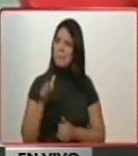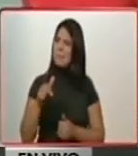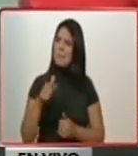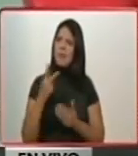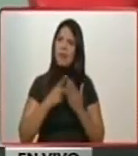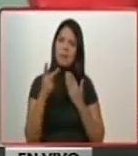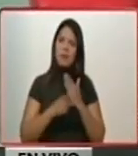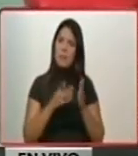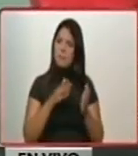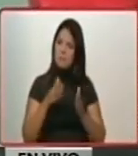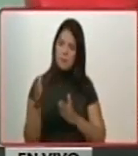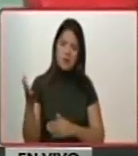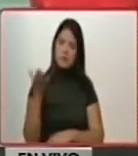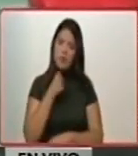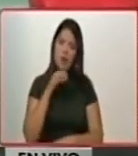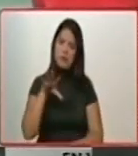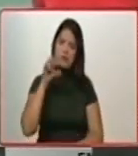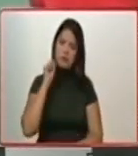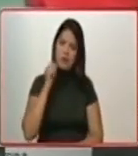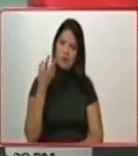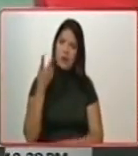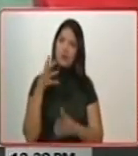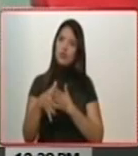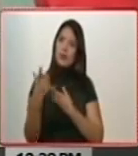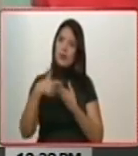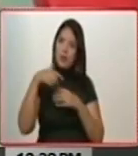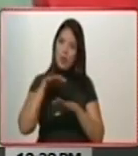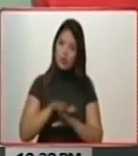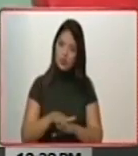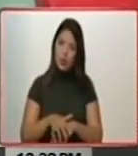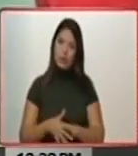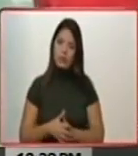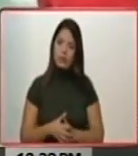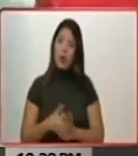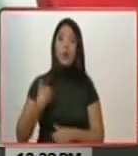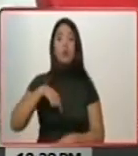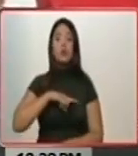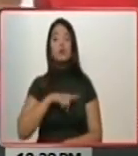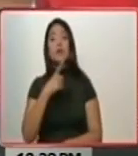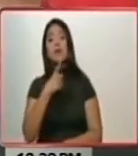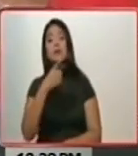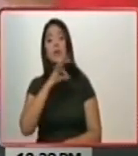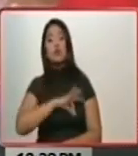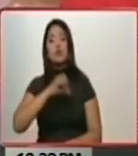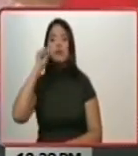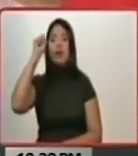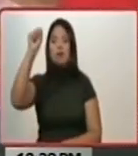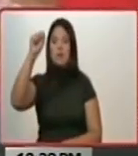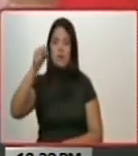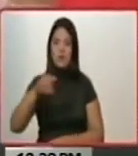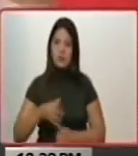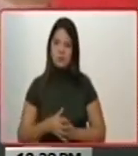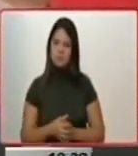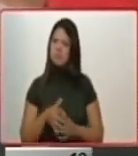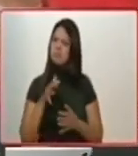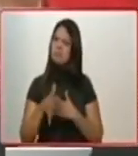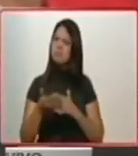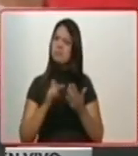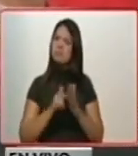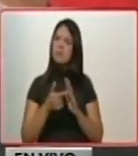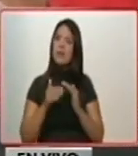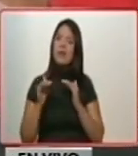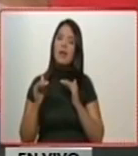esta política de inclusión. Cuando decimos socialismo, es